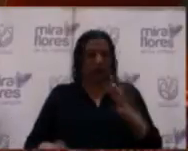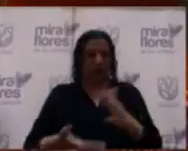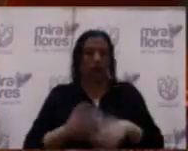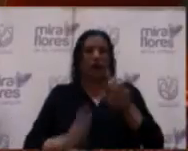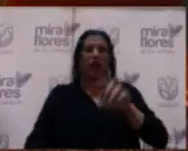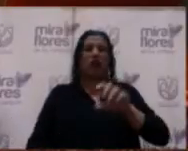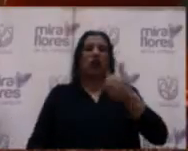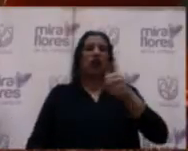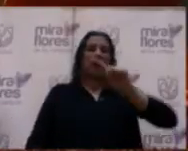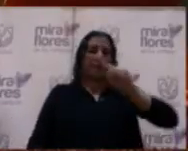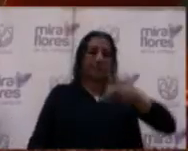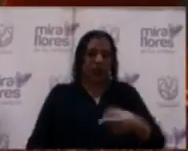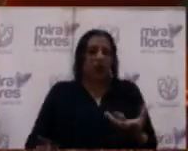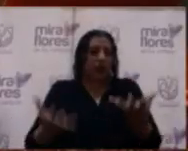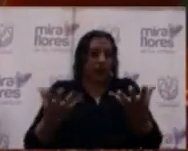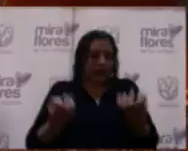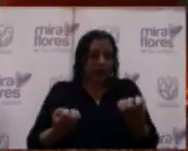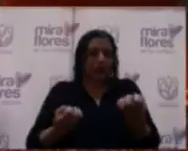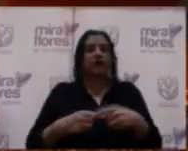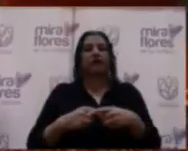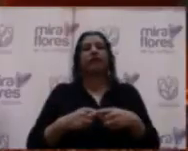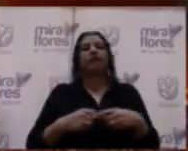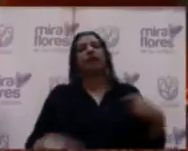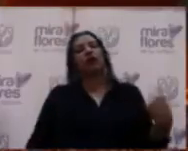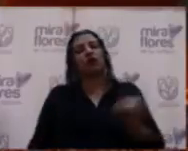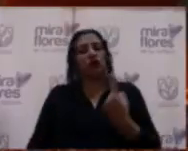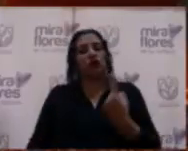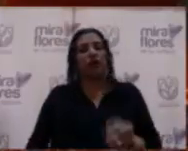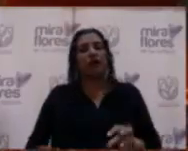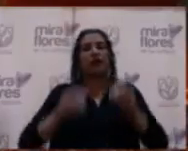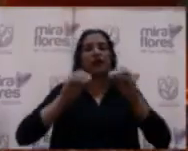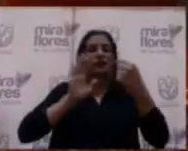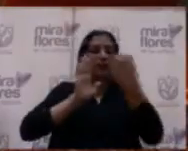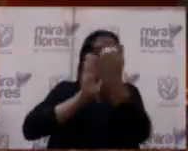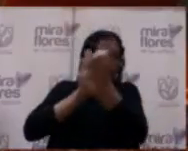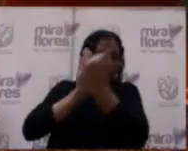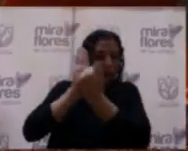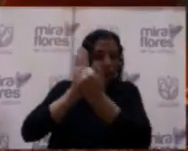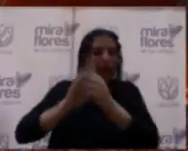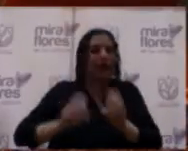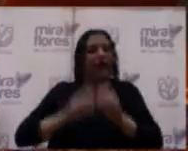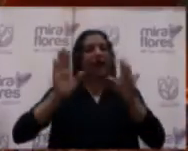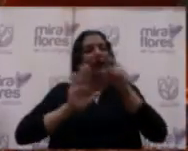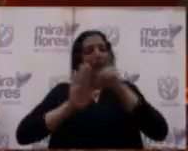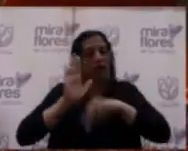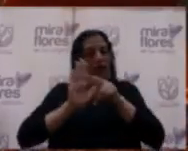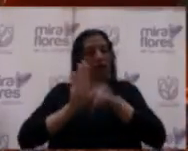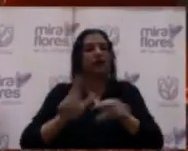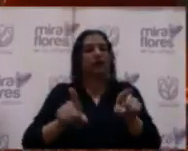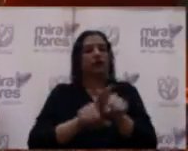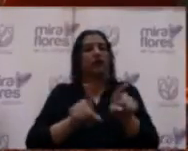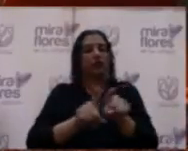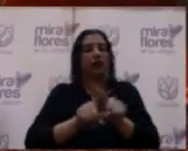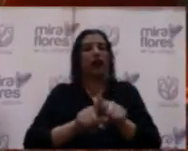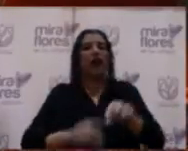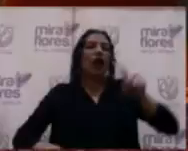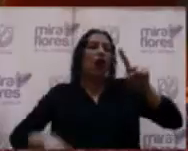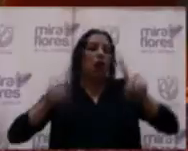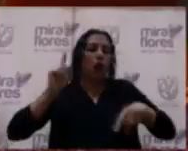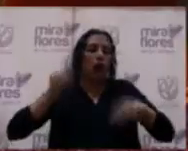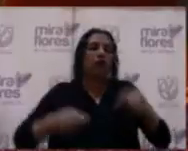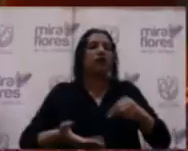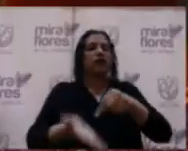y lo que buscamos es no solamente poner muy claras las normas que les corresponden, sino también cuáles son